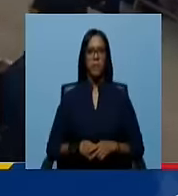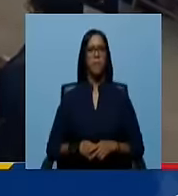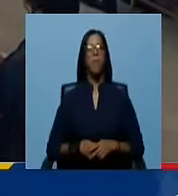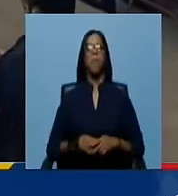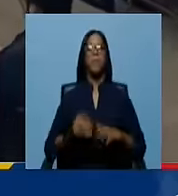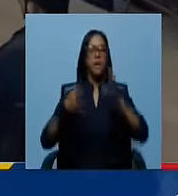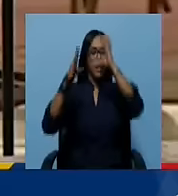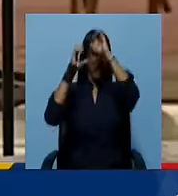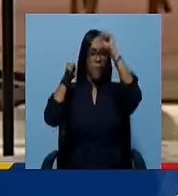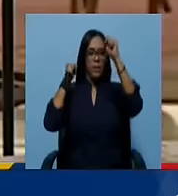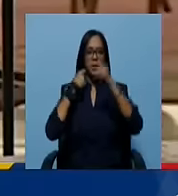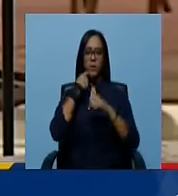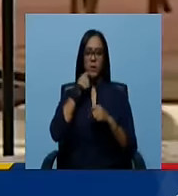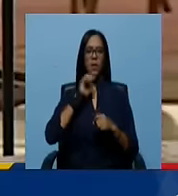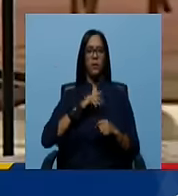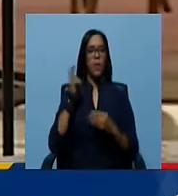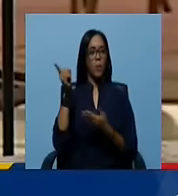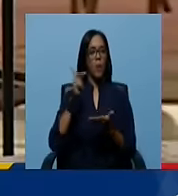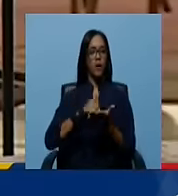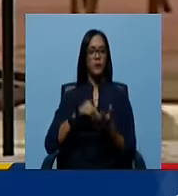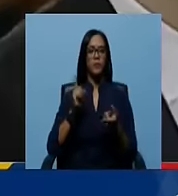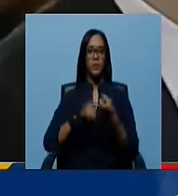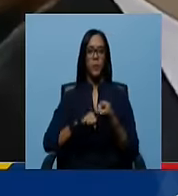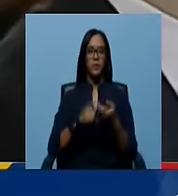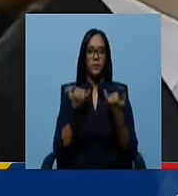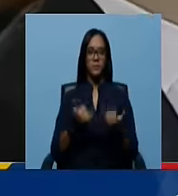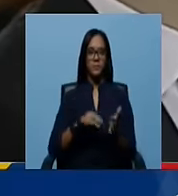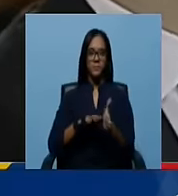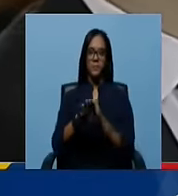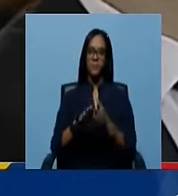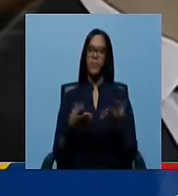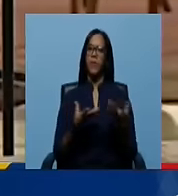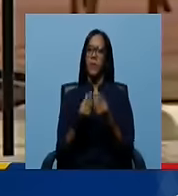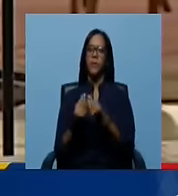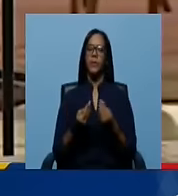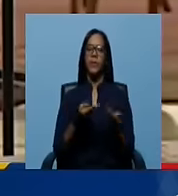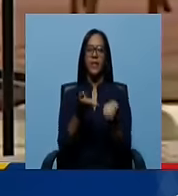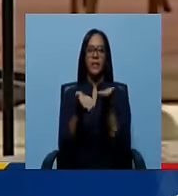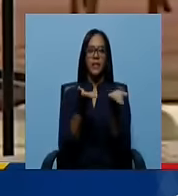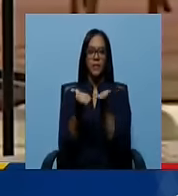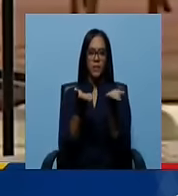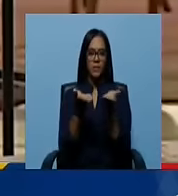con su esposa. Ya se ha desarrollado un conjunto de servicios